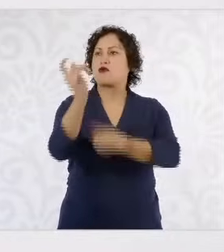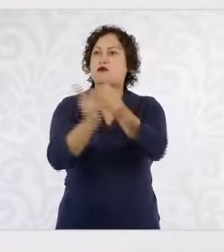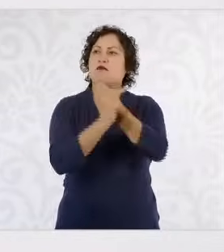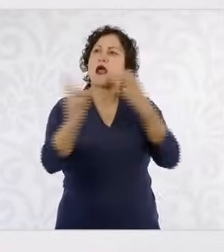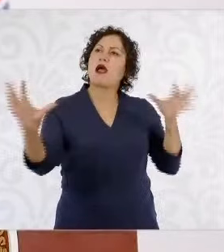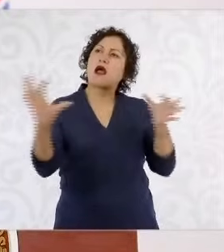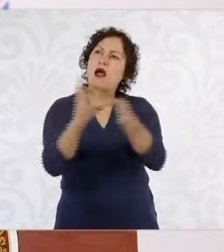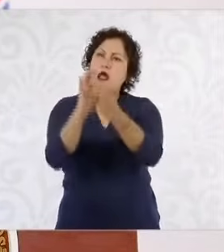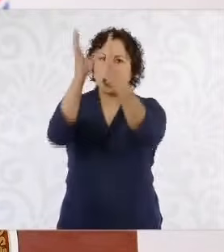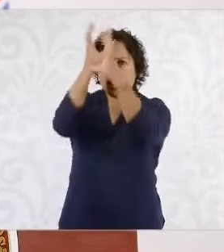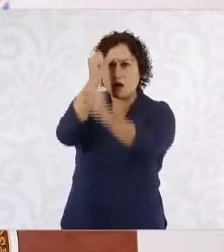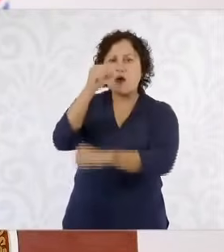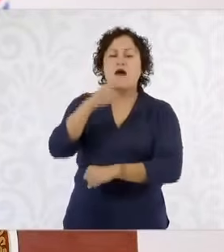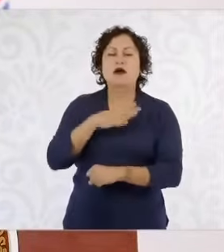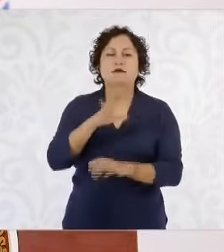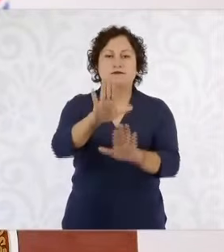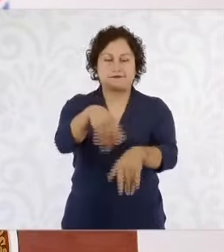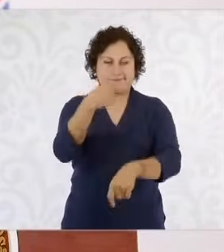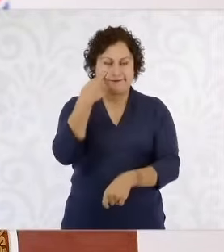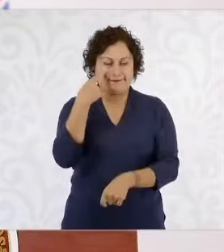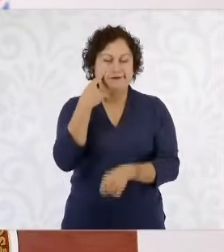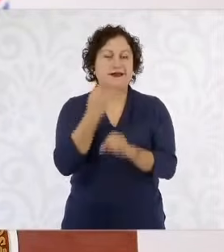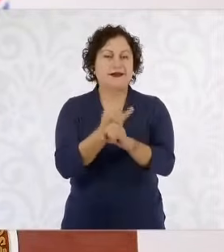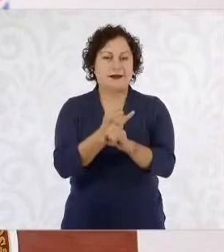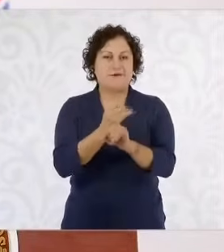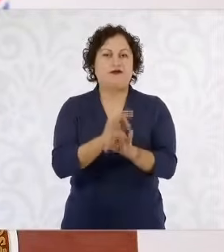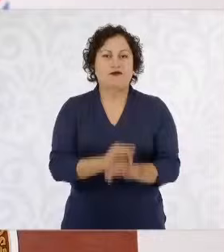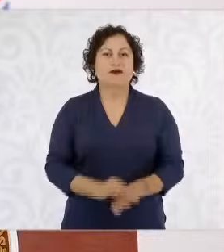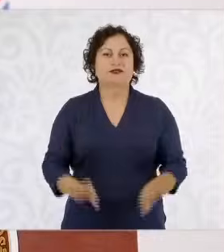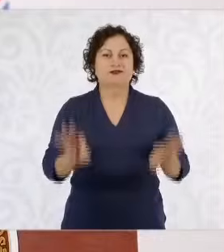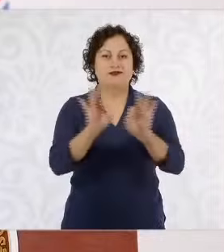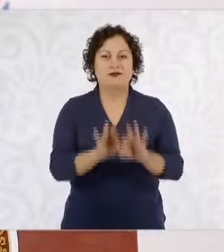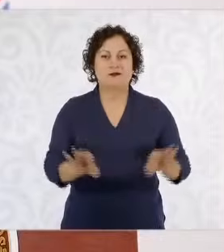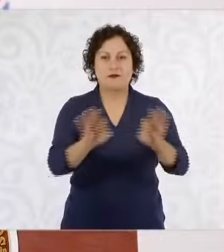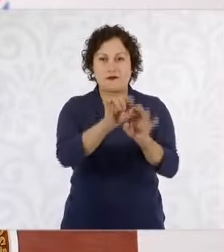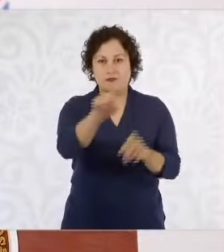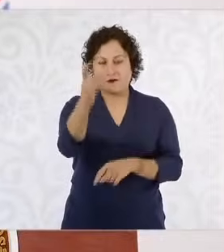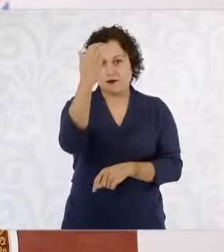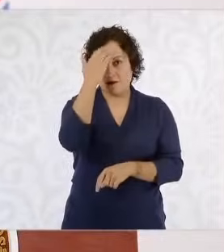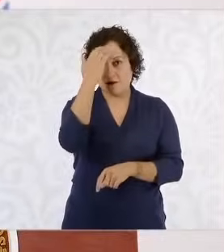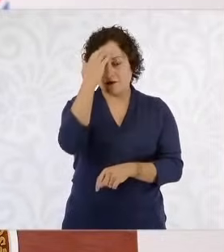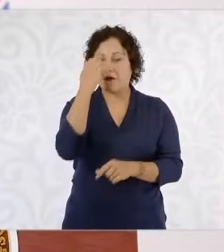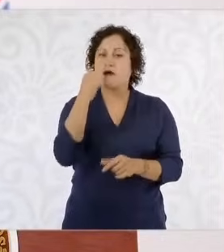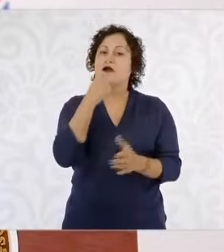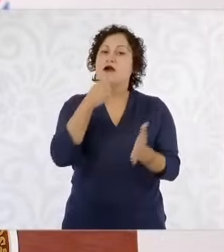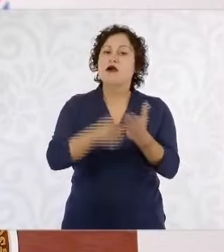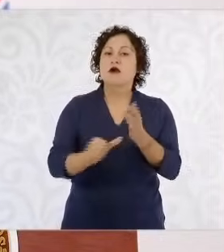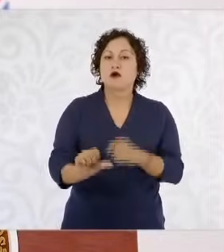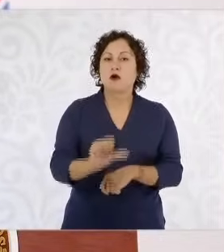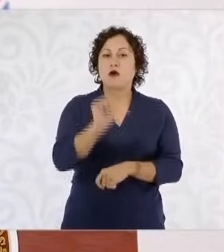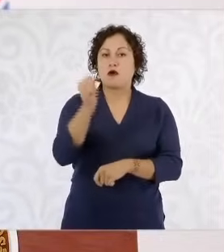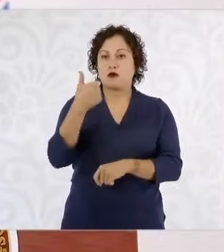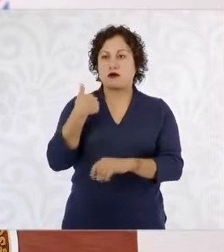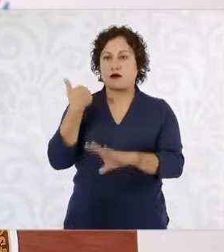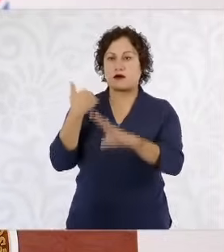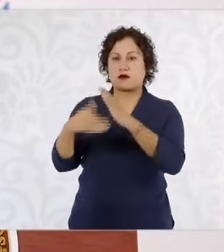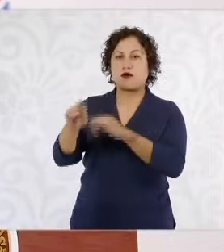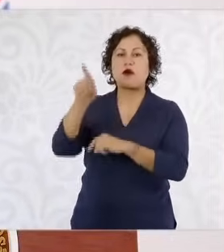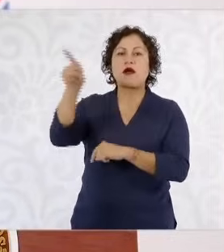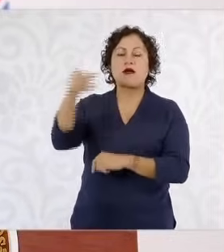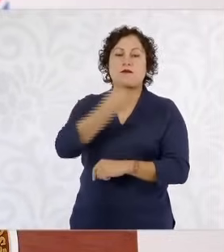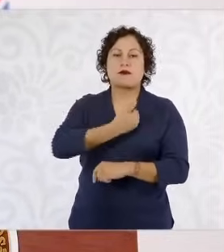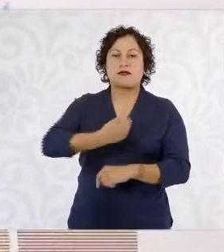algo que es importante que se conozca, que es una carta también que el día de hoy le voy a enviar al presidente Trudeau.